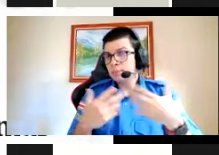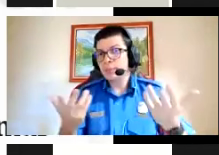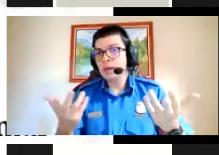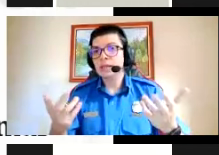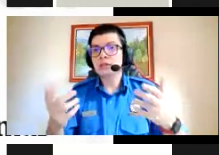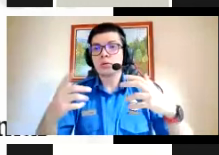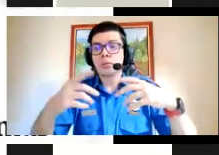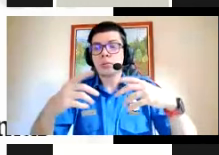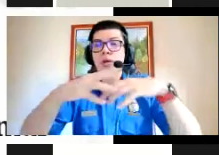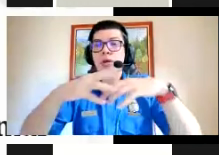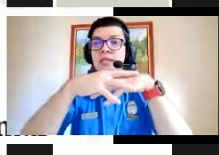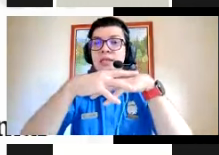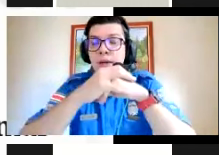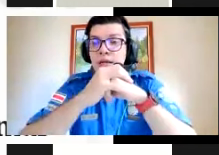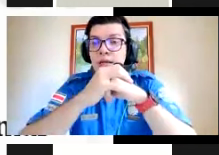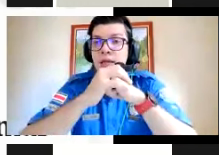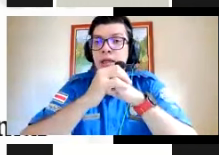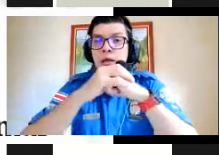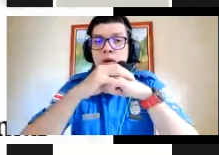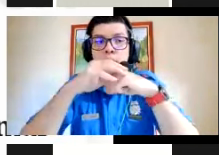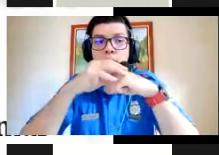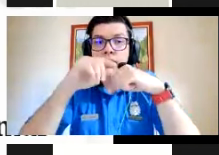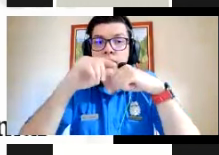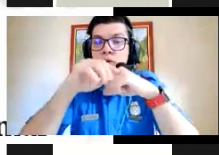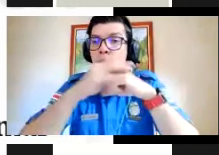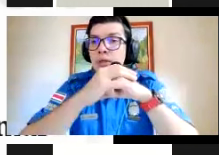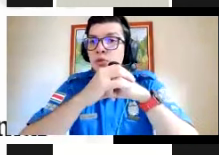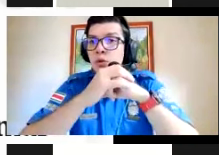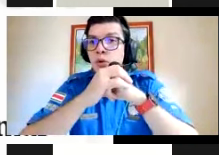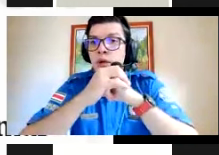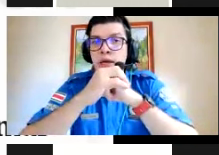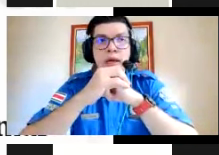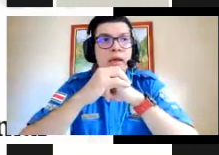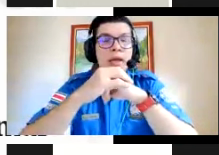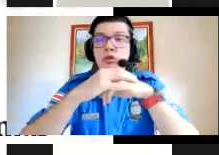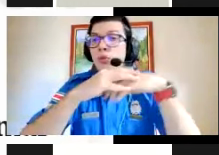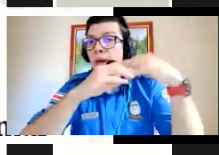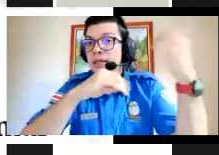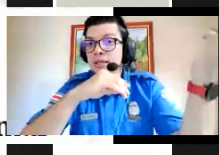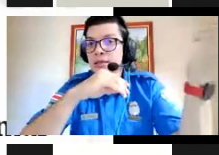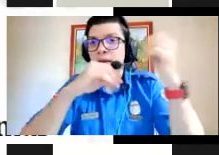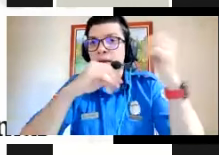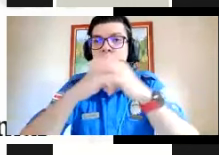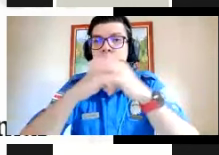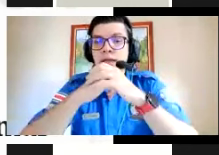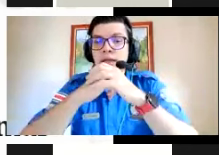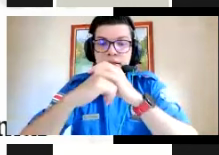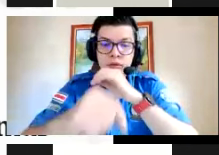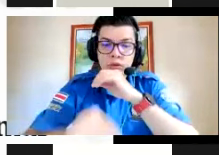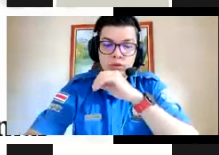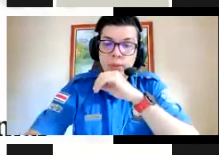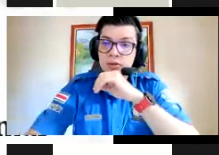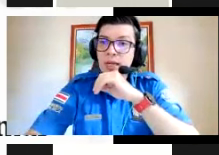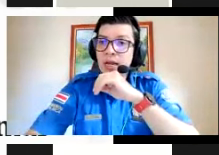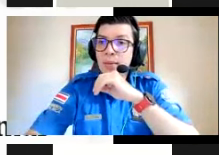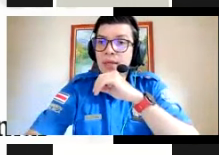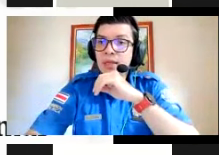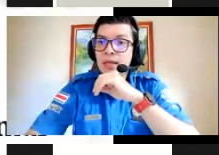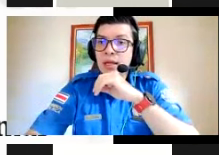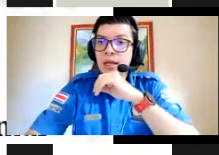me llama la atención? Porque es impactante, porque esto no pasó en otro país. Esta no es una persona